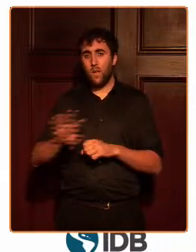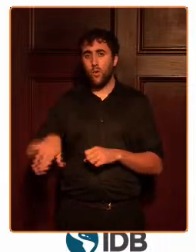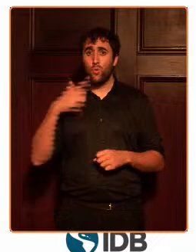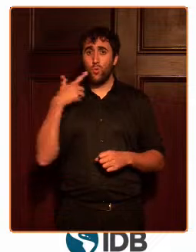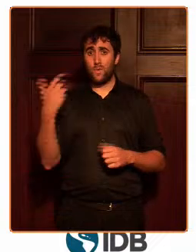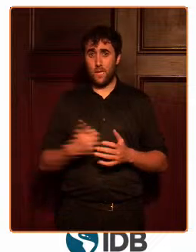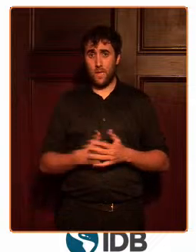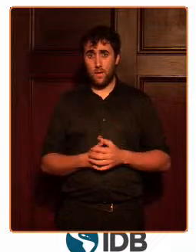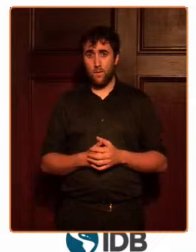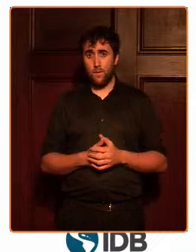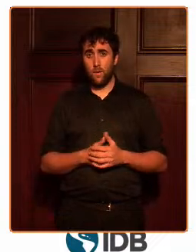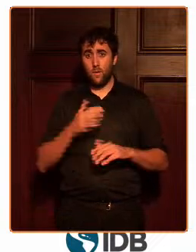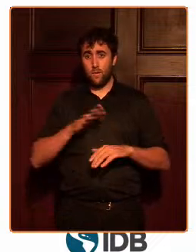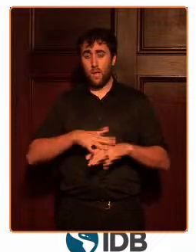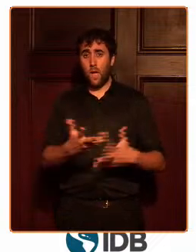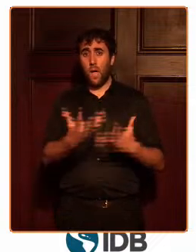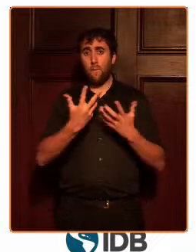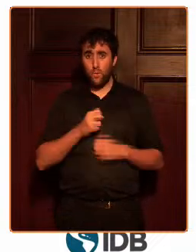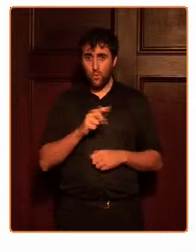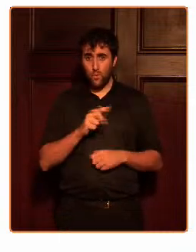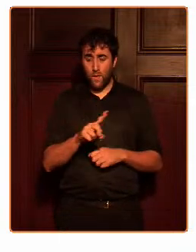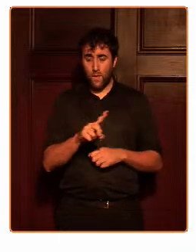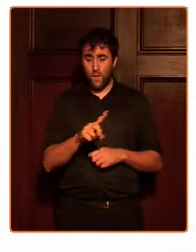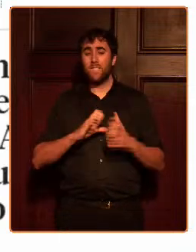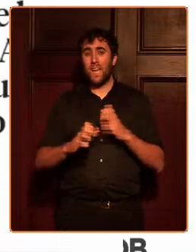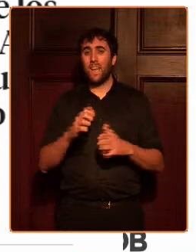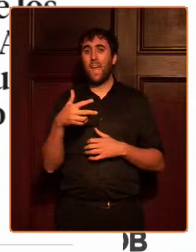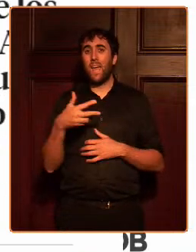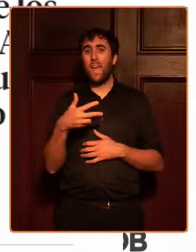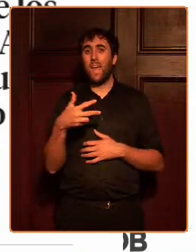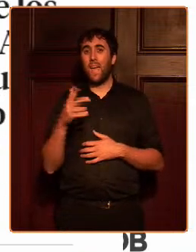suicidara con la ayuda de ChatGPT.